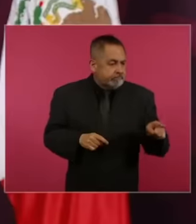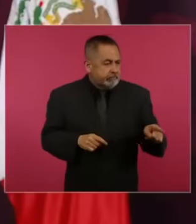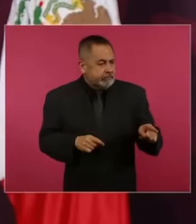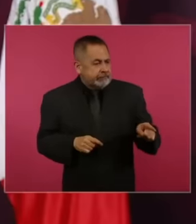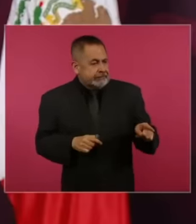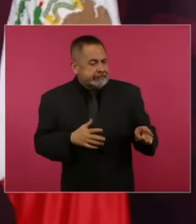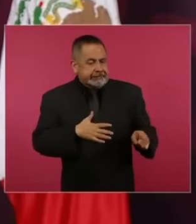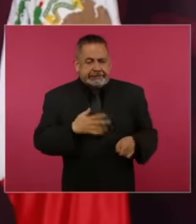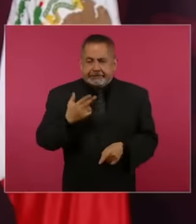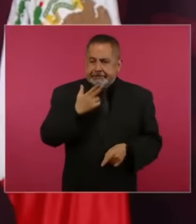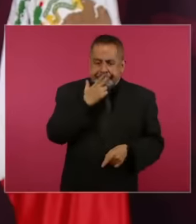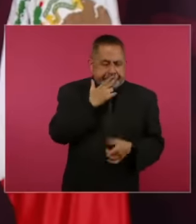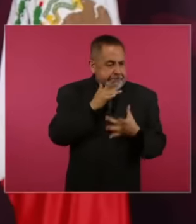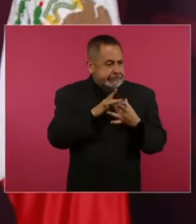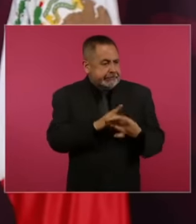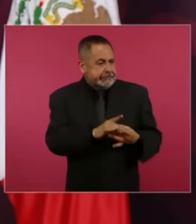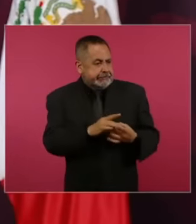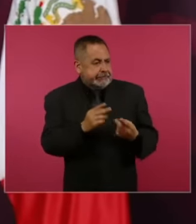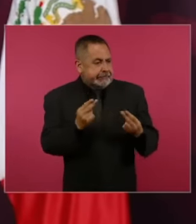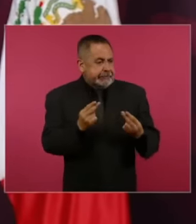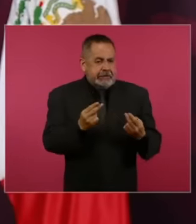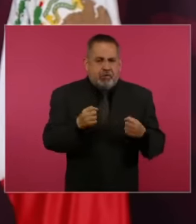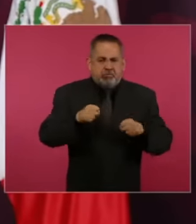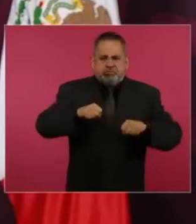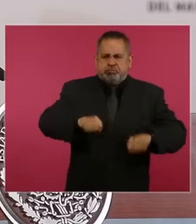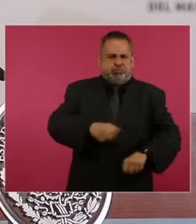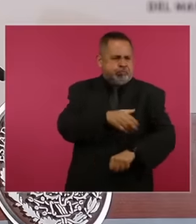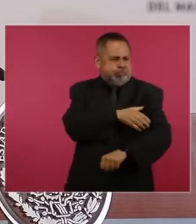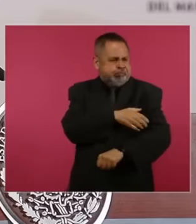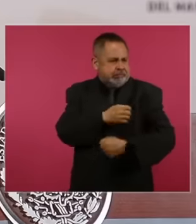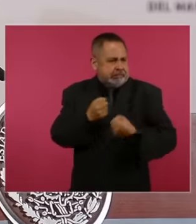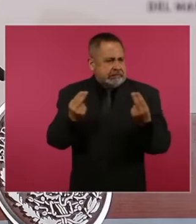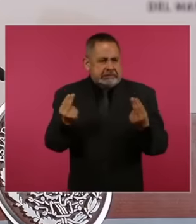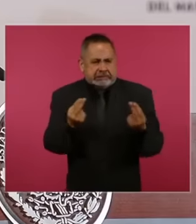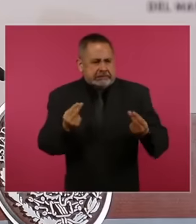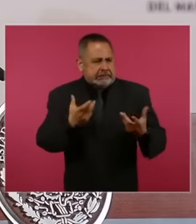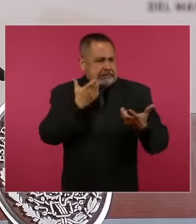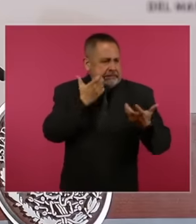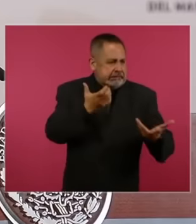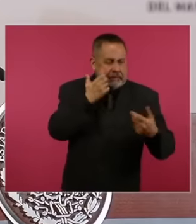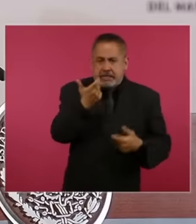apego ni al poder ni al dinero.